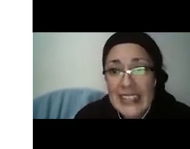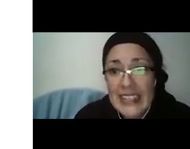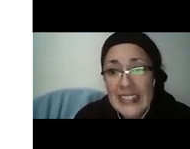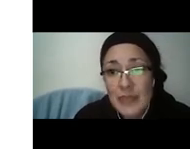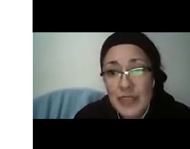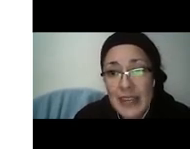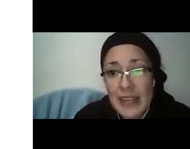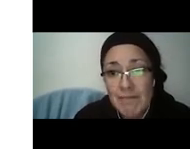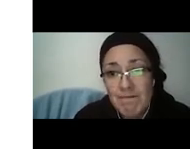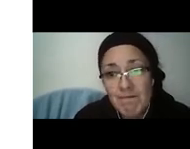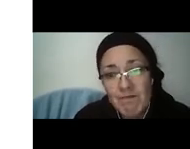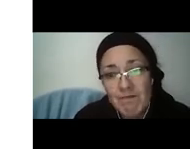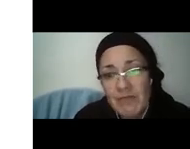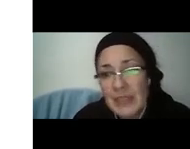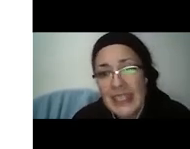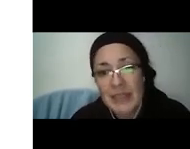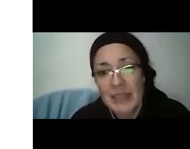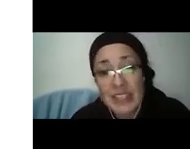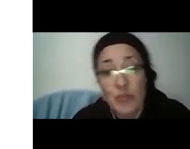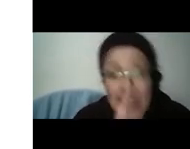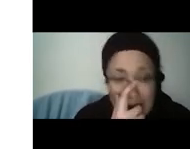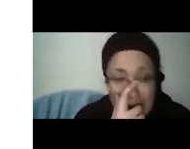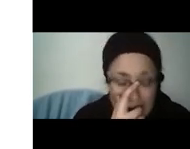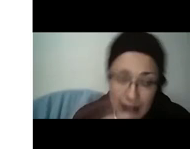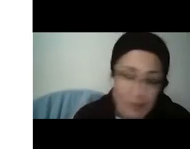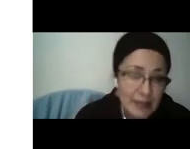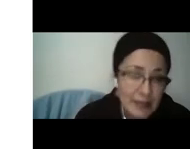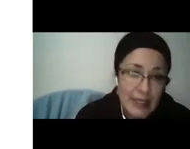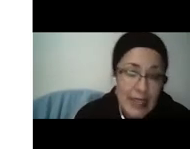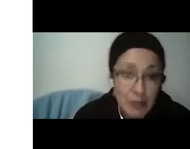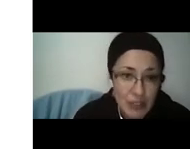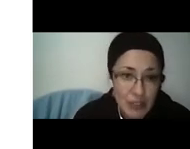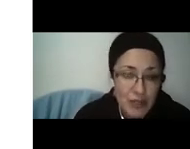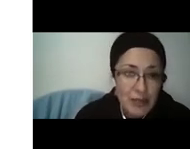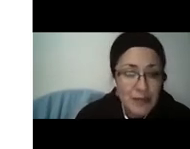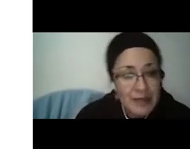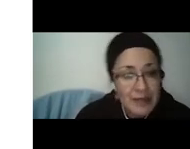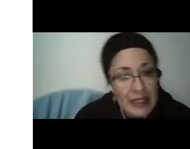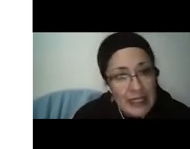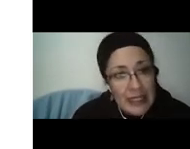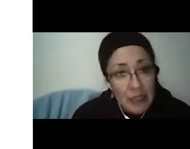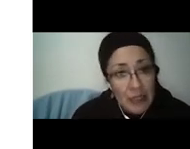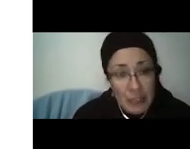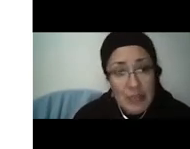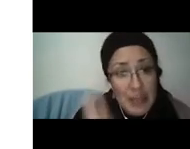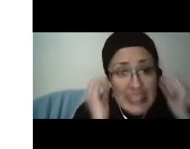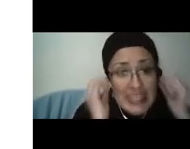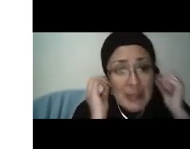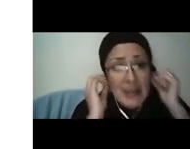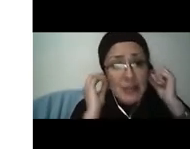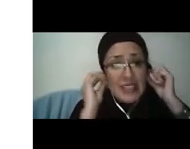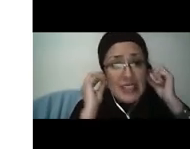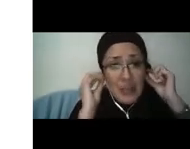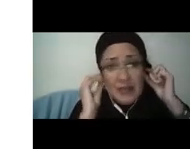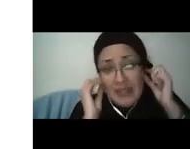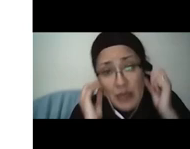aquí tenemos de manera resumida el proceso mismo. Por ejemplo, la materia prima puede